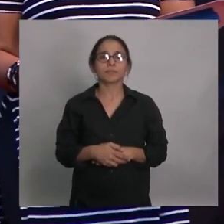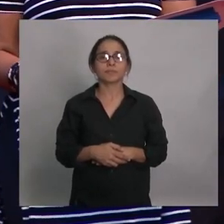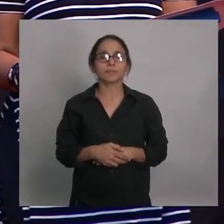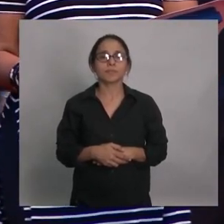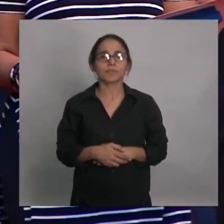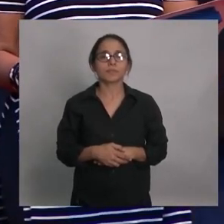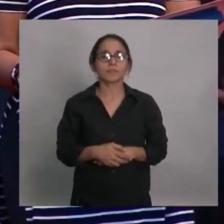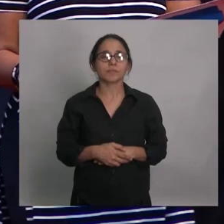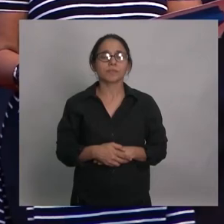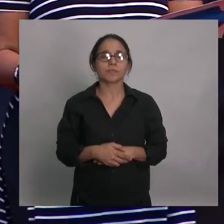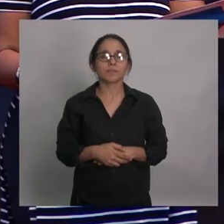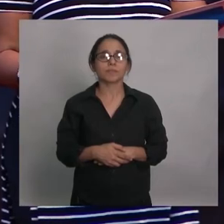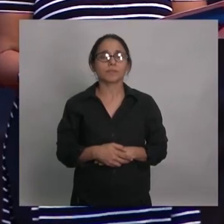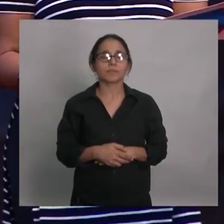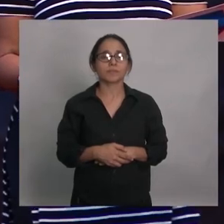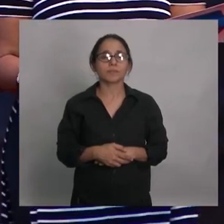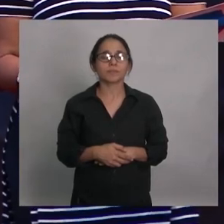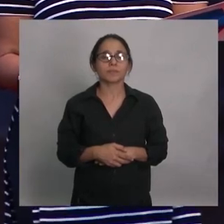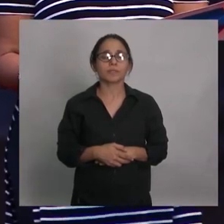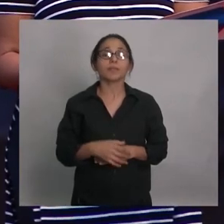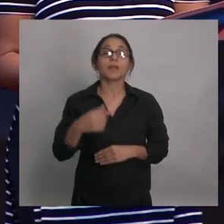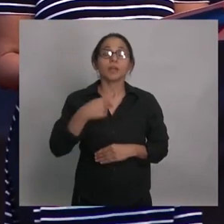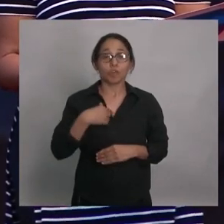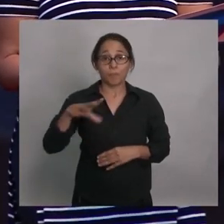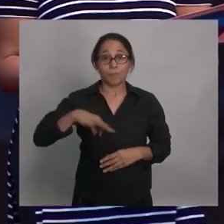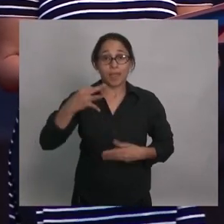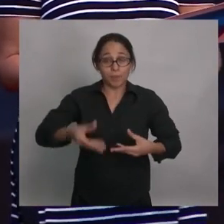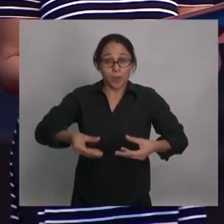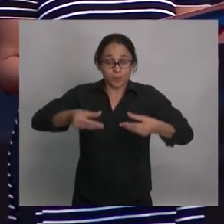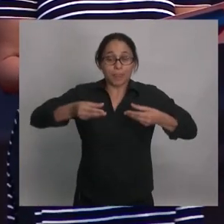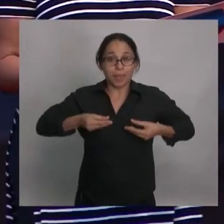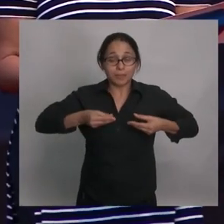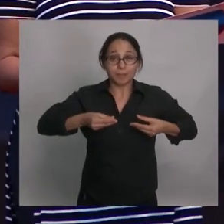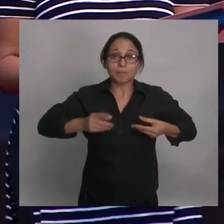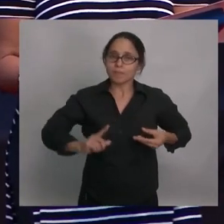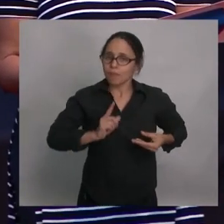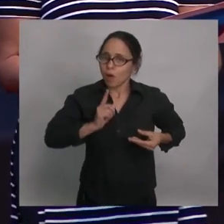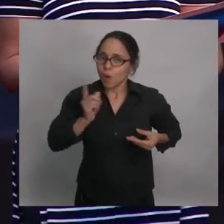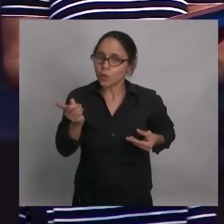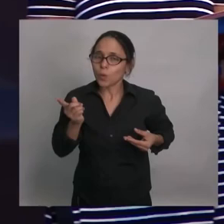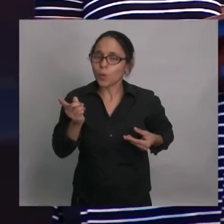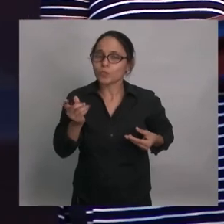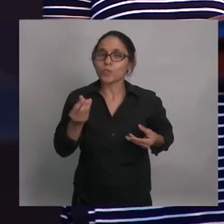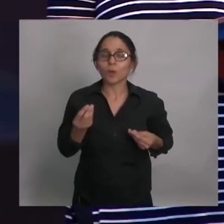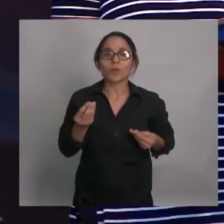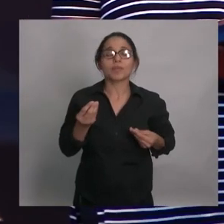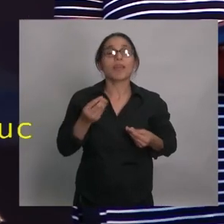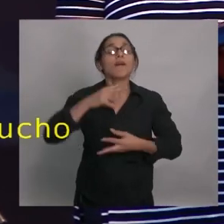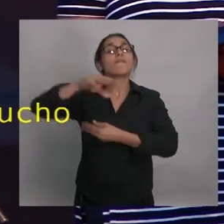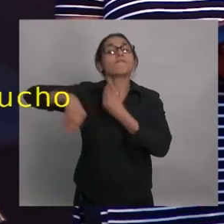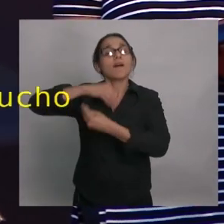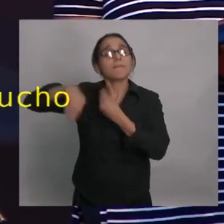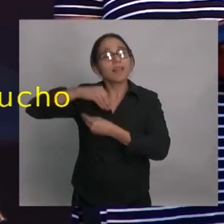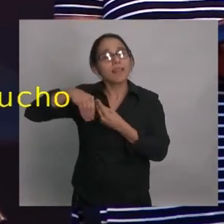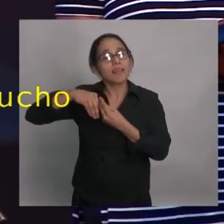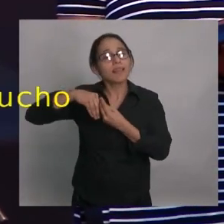ya saben que hay un desagüe raudel for the family and the community shield